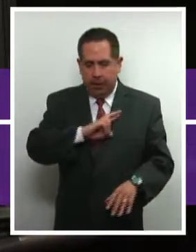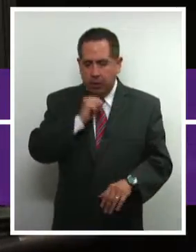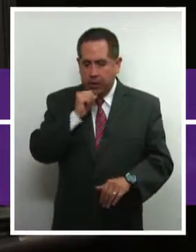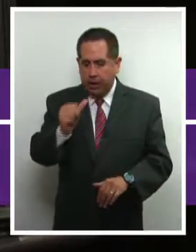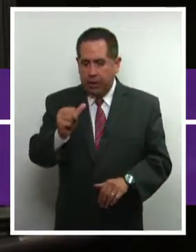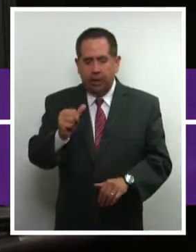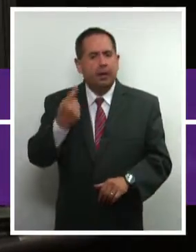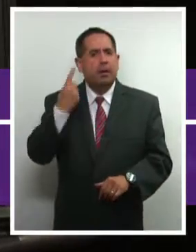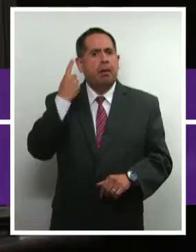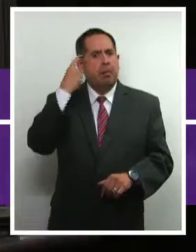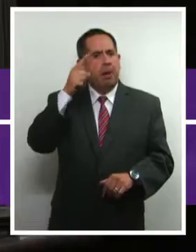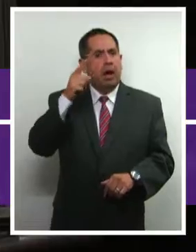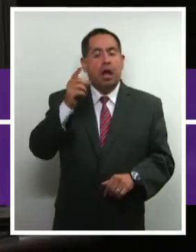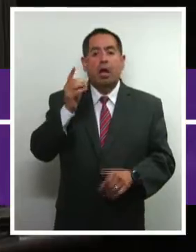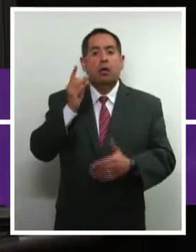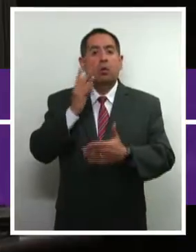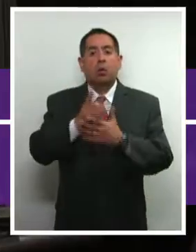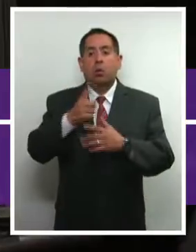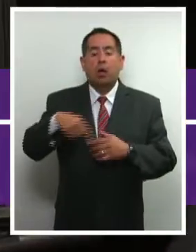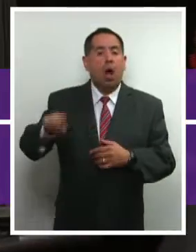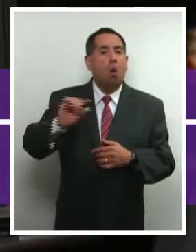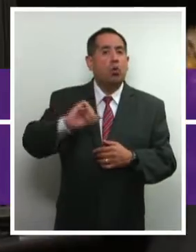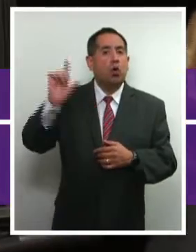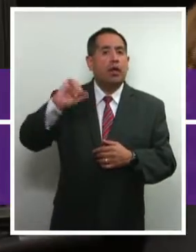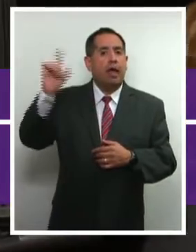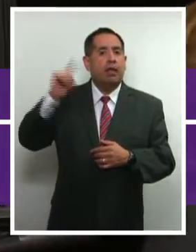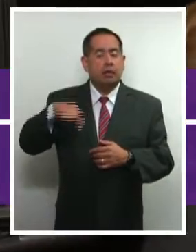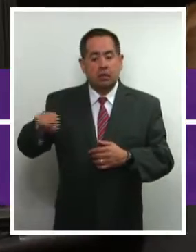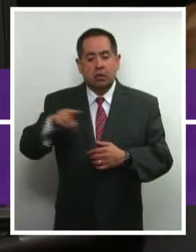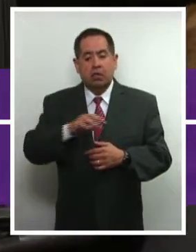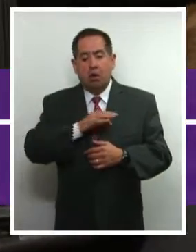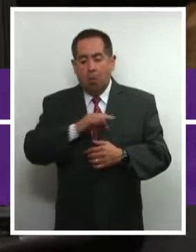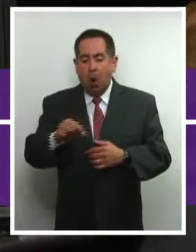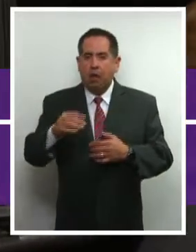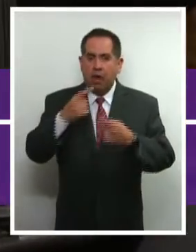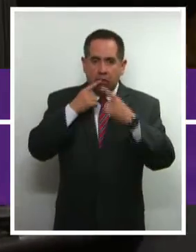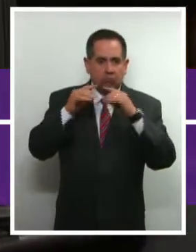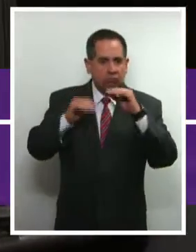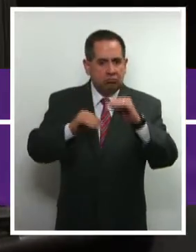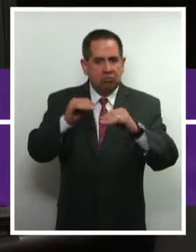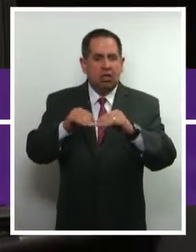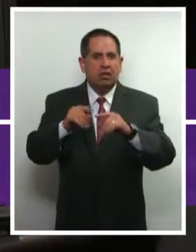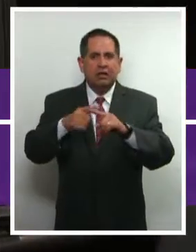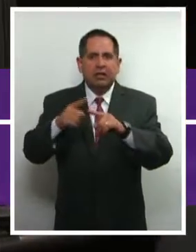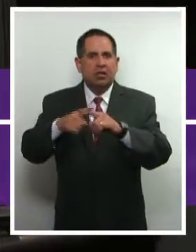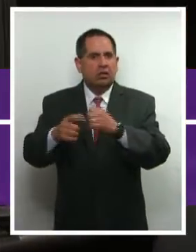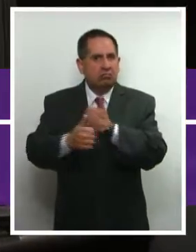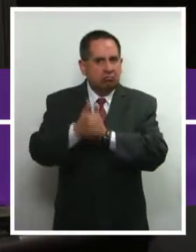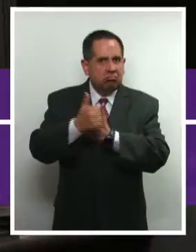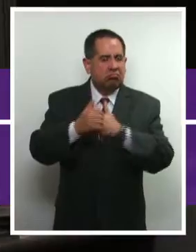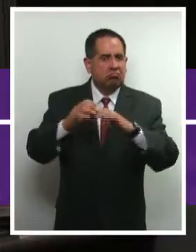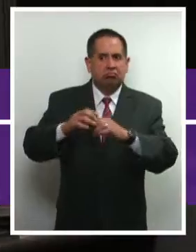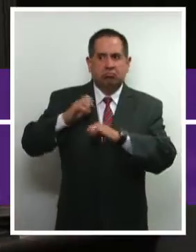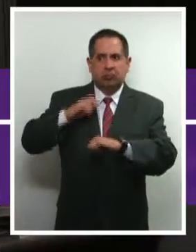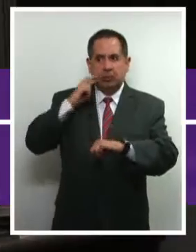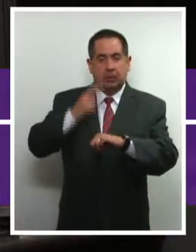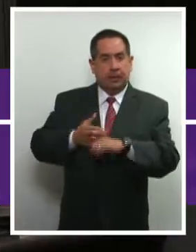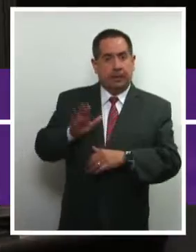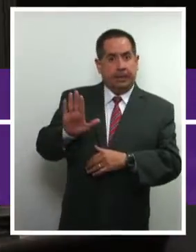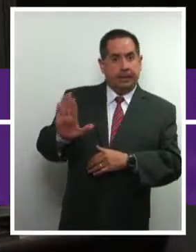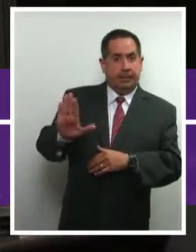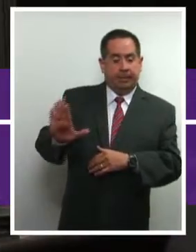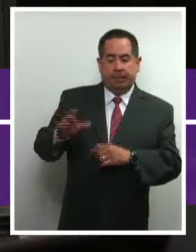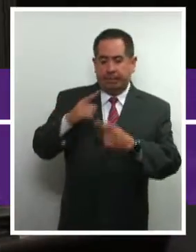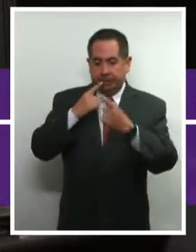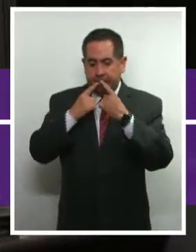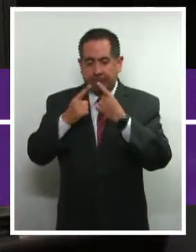que solamente las autoridades puedan ejercer estas competencias de administración,